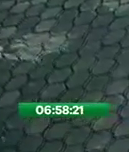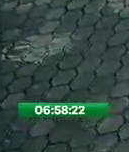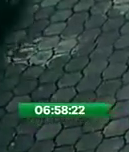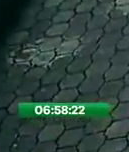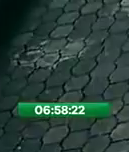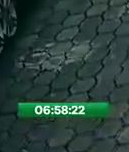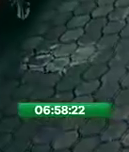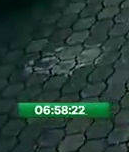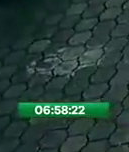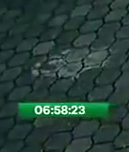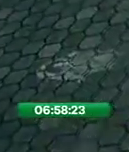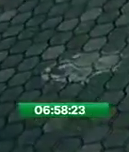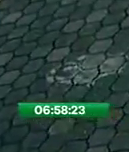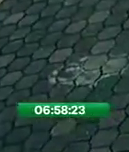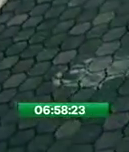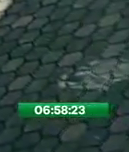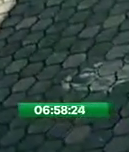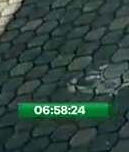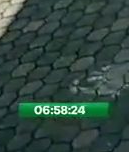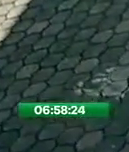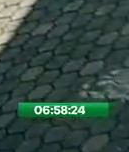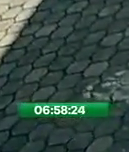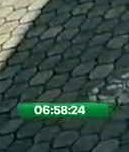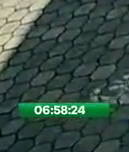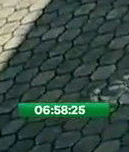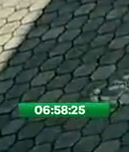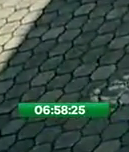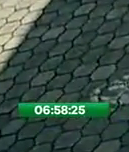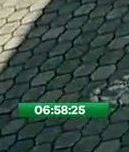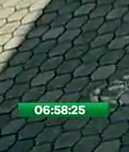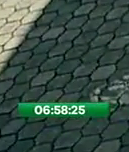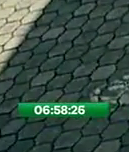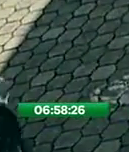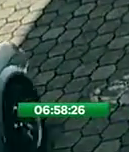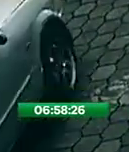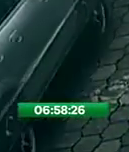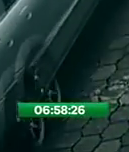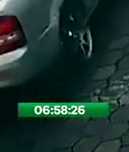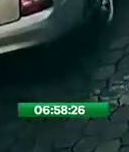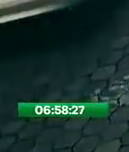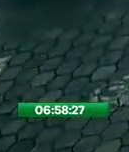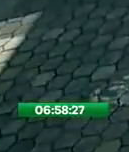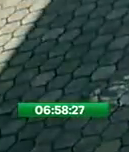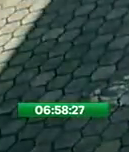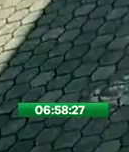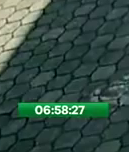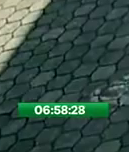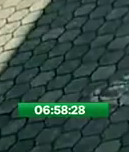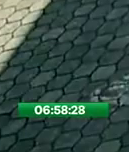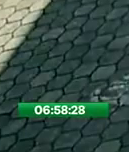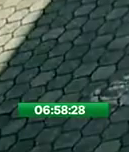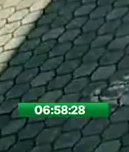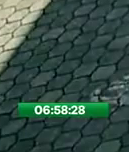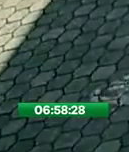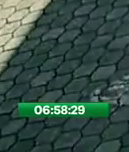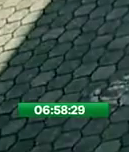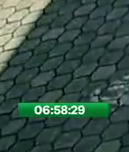Esmeralda, Babahoyo. Por todos lados, en Guayaquil, creo que es aquí donde tiene la